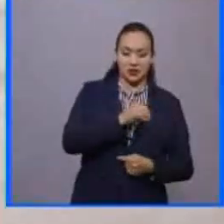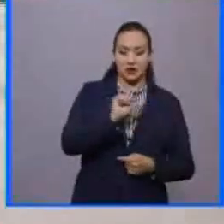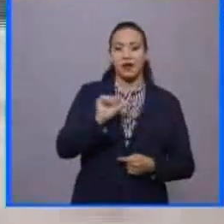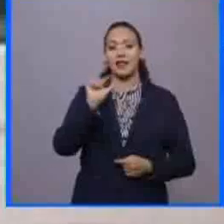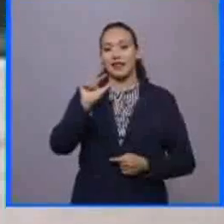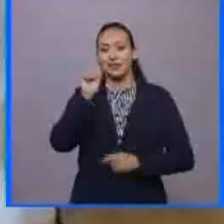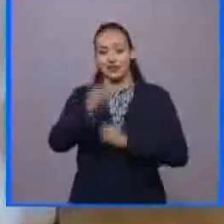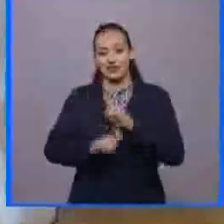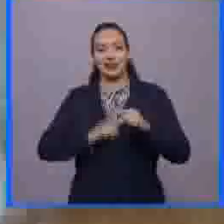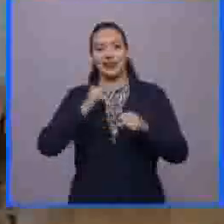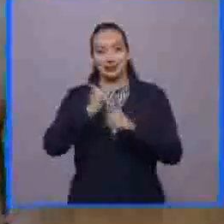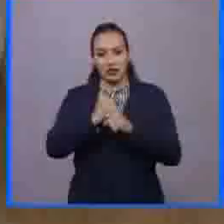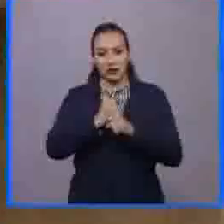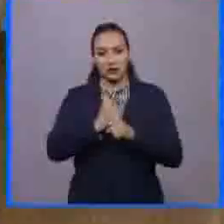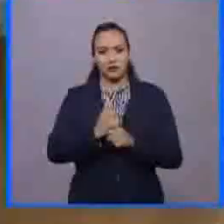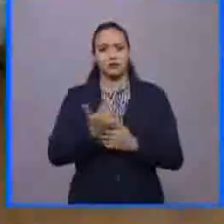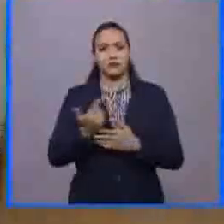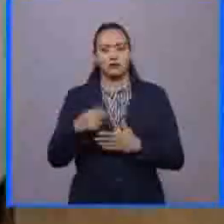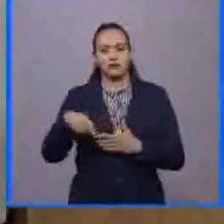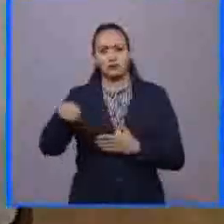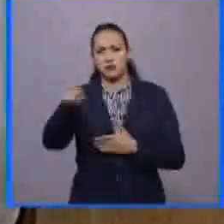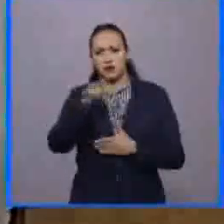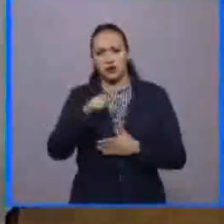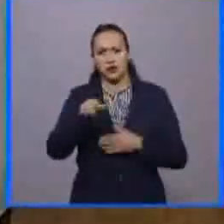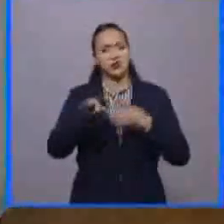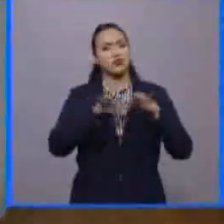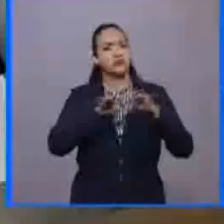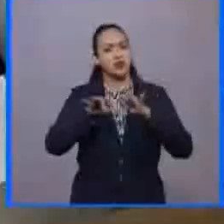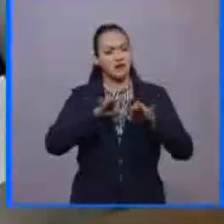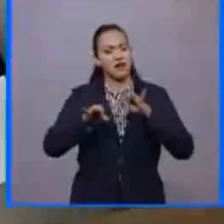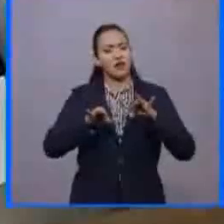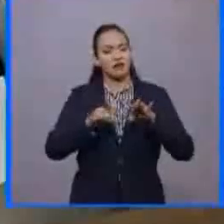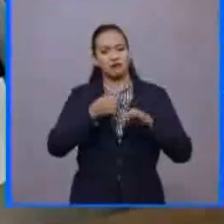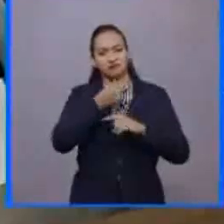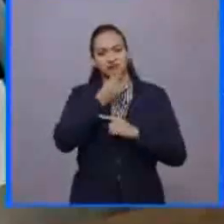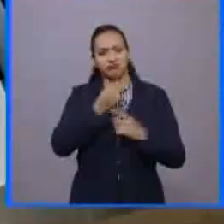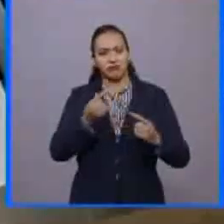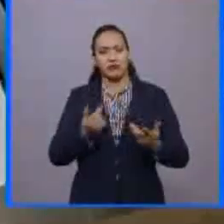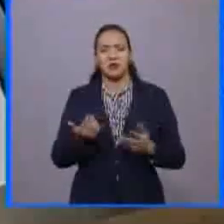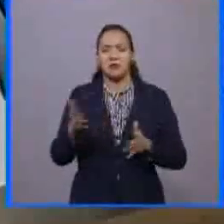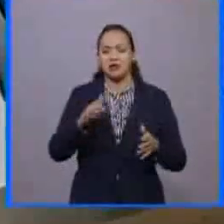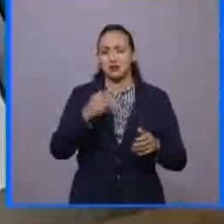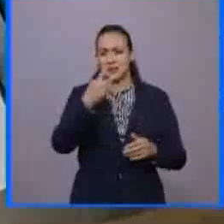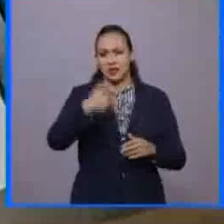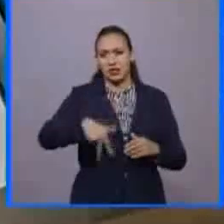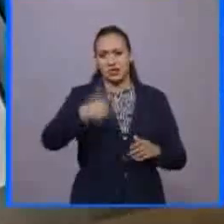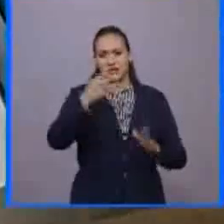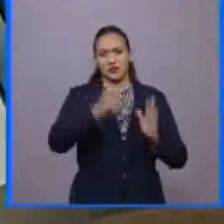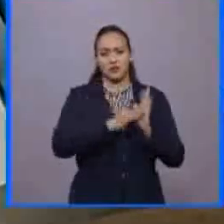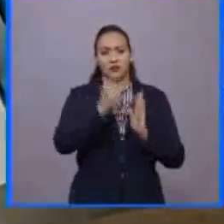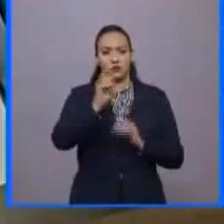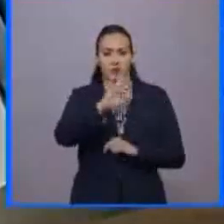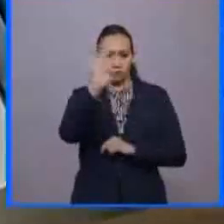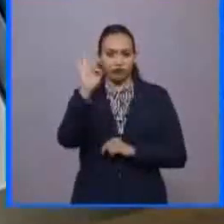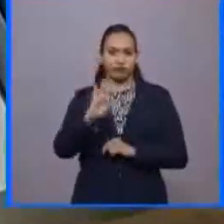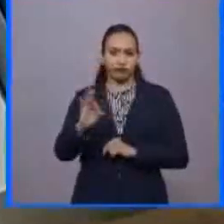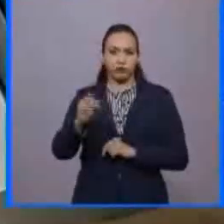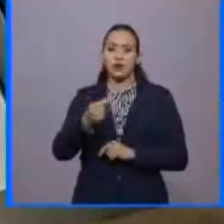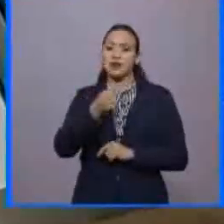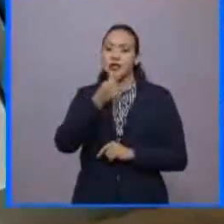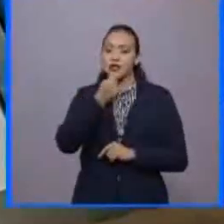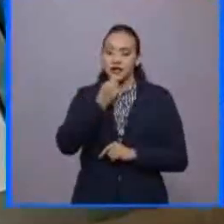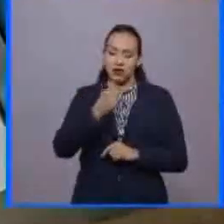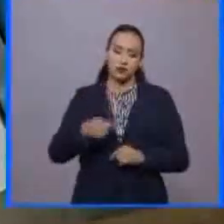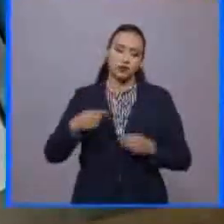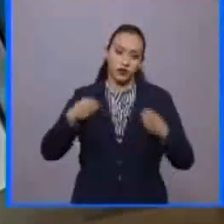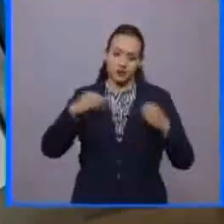a 17 años están en condiciones de trabajo infantil, lo que equivale al 13.1% de la población